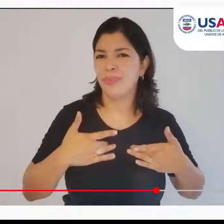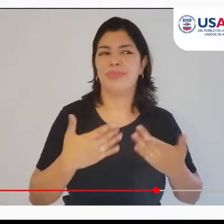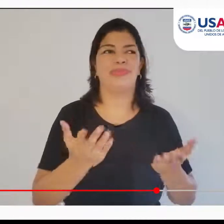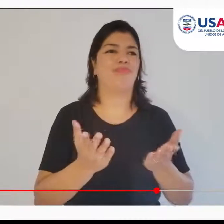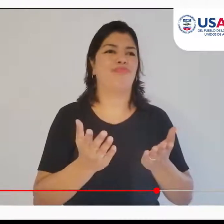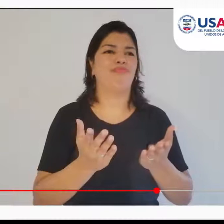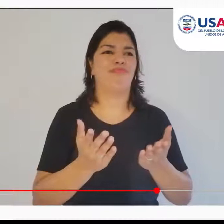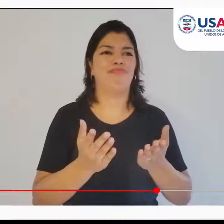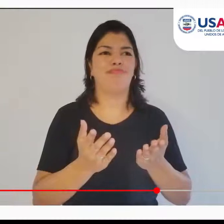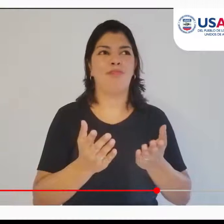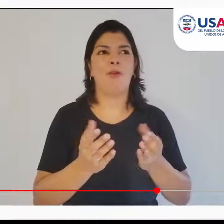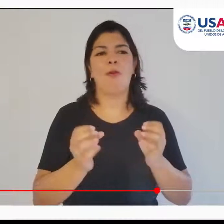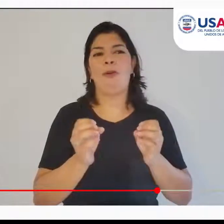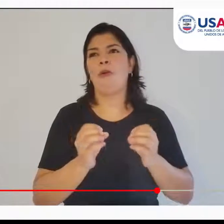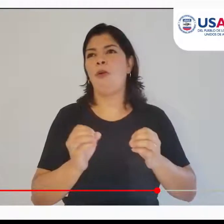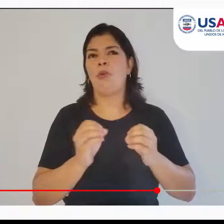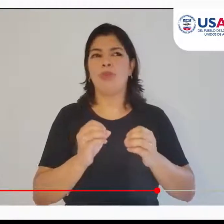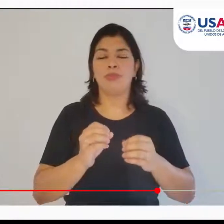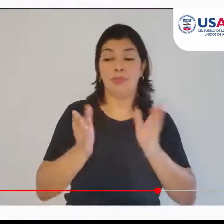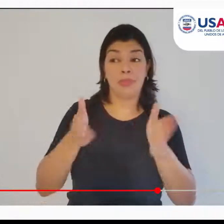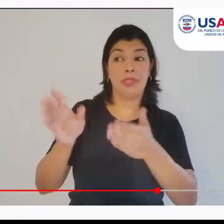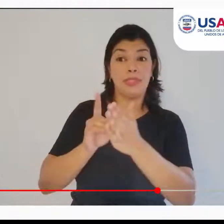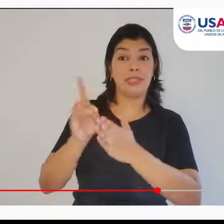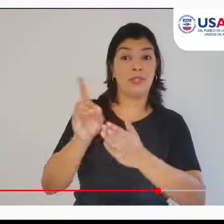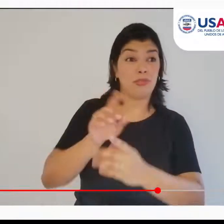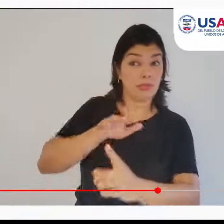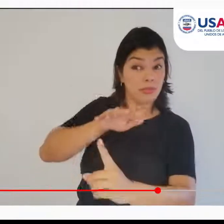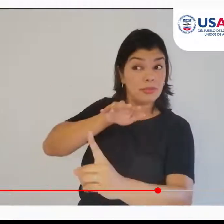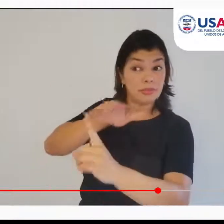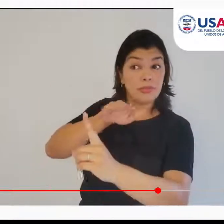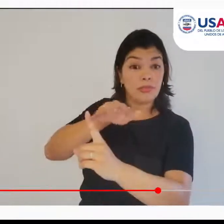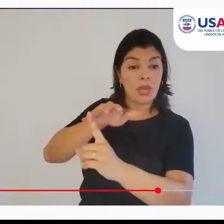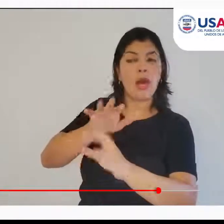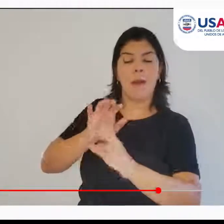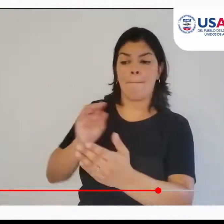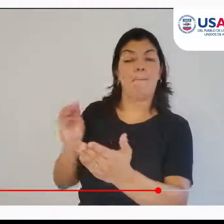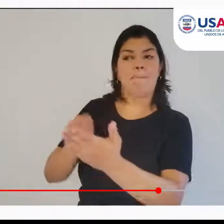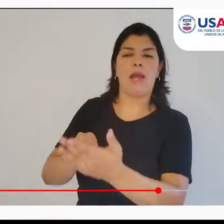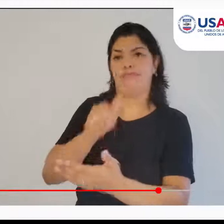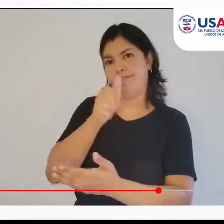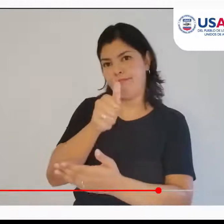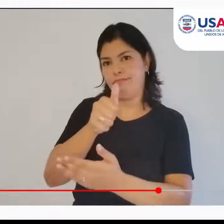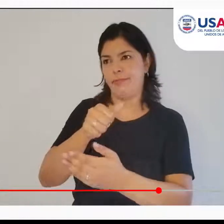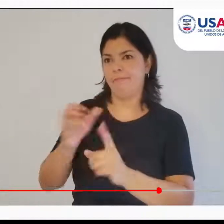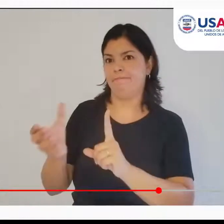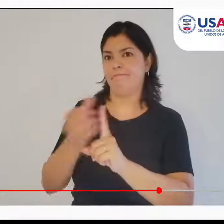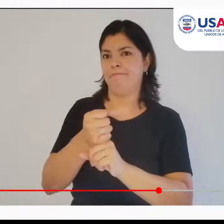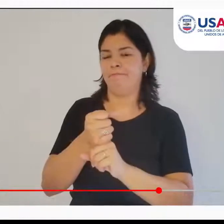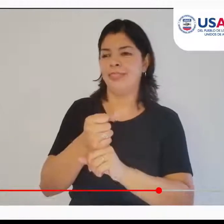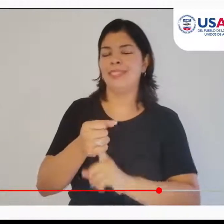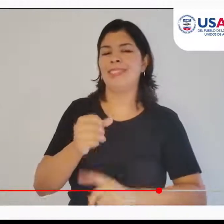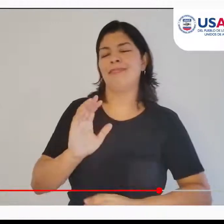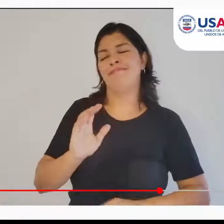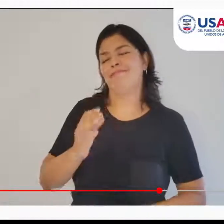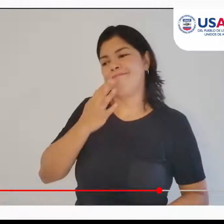con respecto a la incidencia en el plan de desarrollo, pues de pronto logramos esa parte, pero realmente